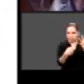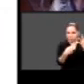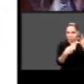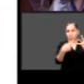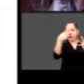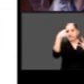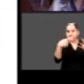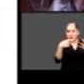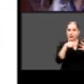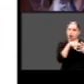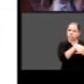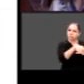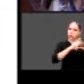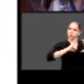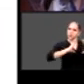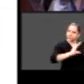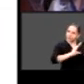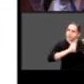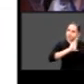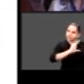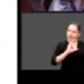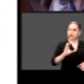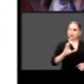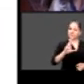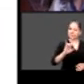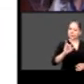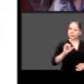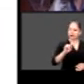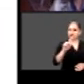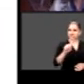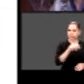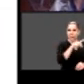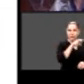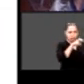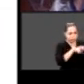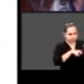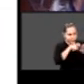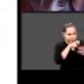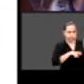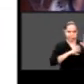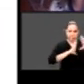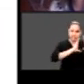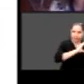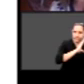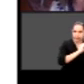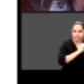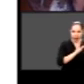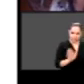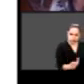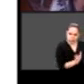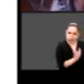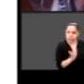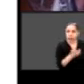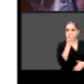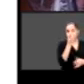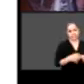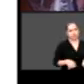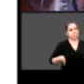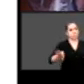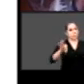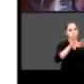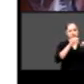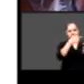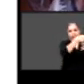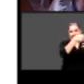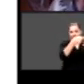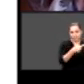que nos parecen que son muy importantes de tomar en cuenta para el sano desarrollo y la felicidad de